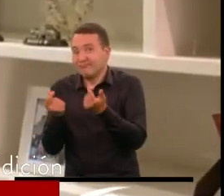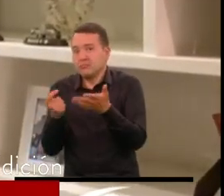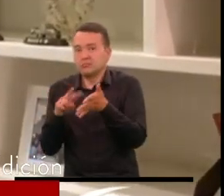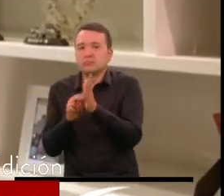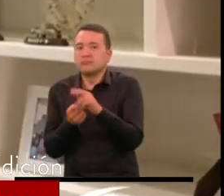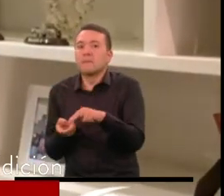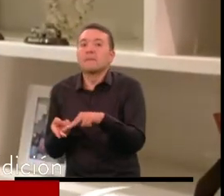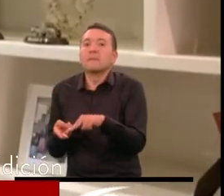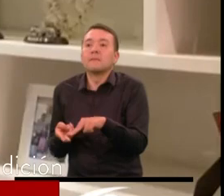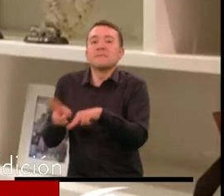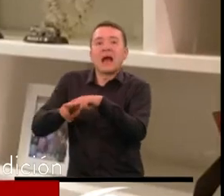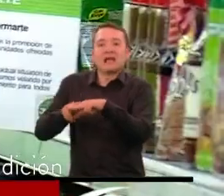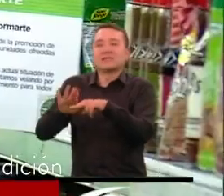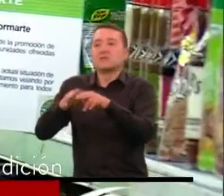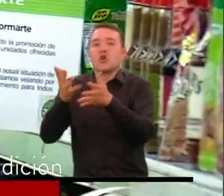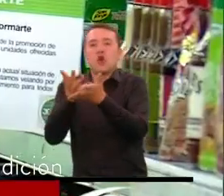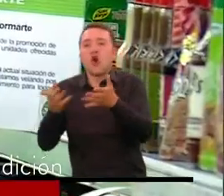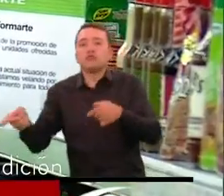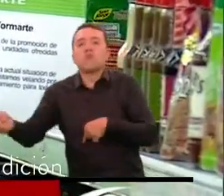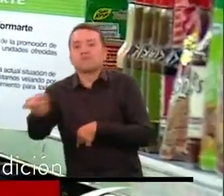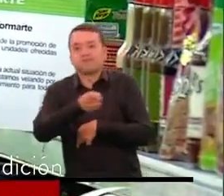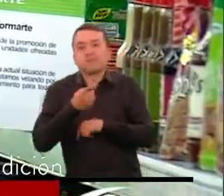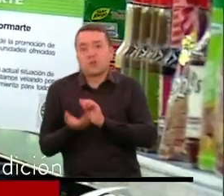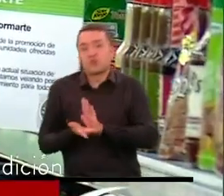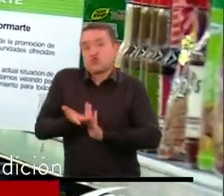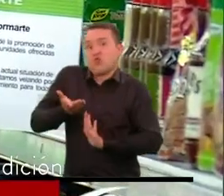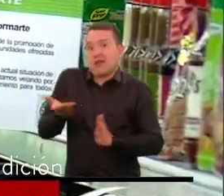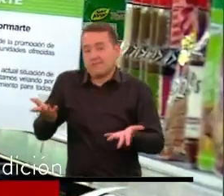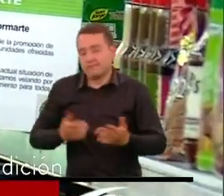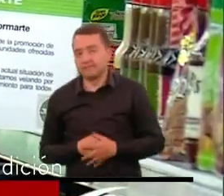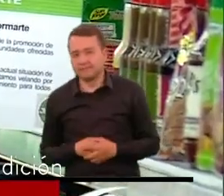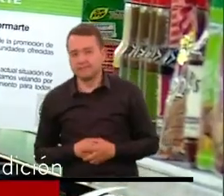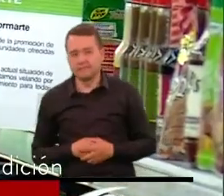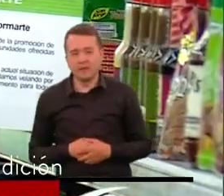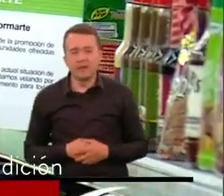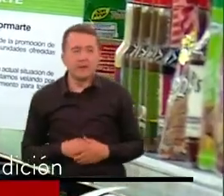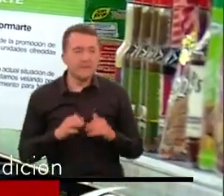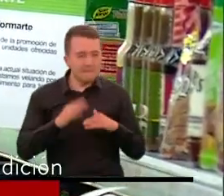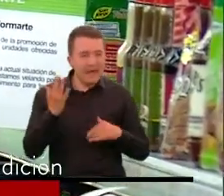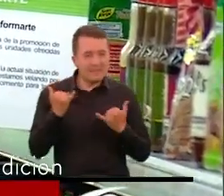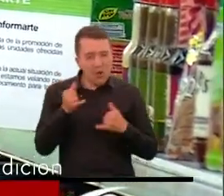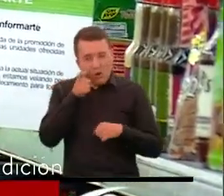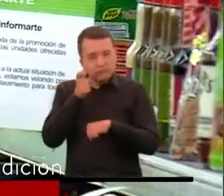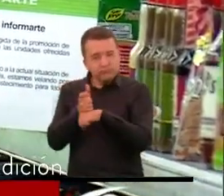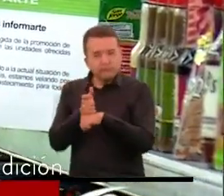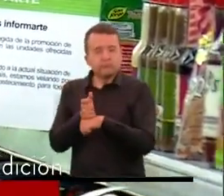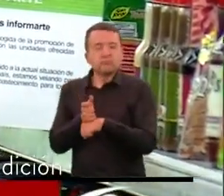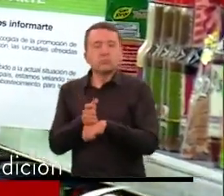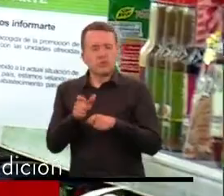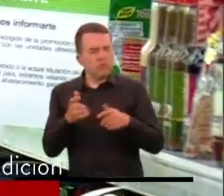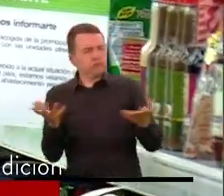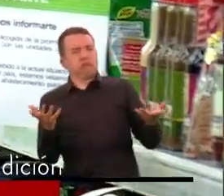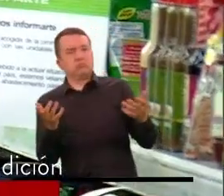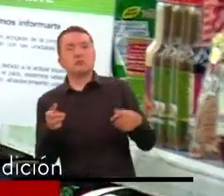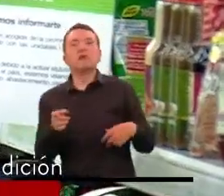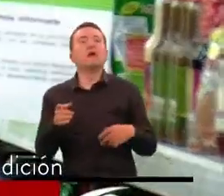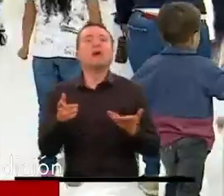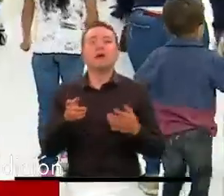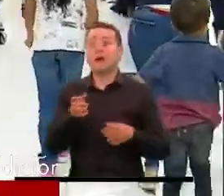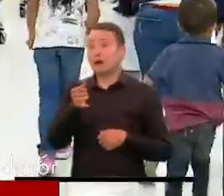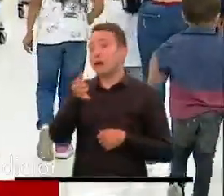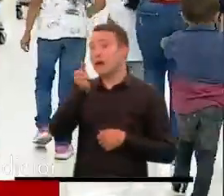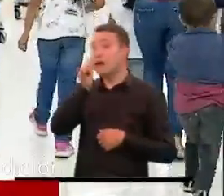incrementar los precios de todos estos bienes. Uno de los aspectos que sin duda ha generado más controversia está relacionado con grabar productos como